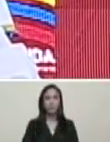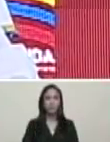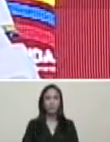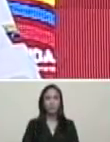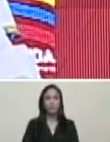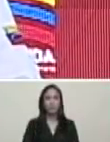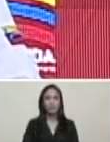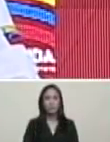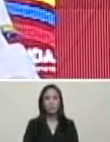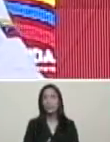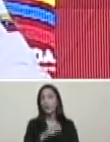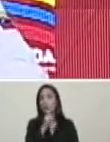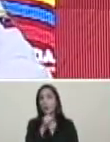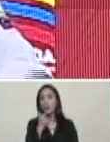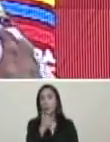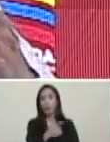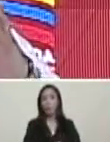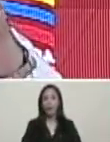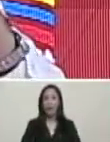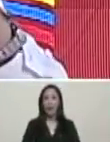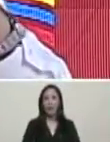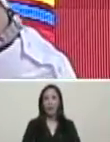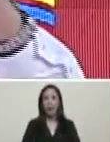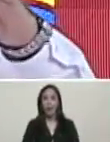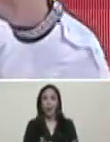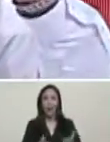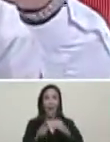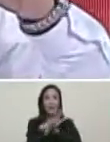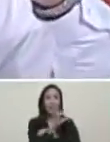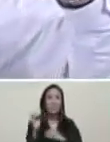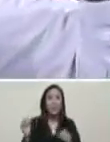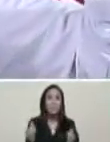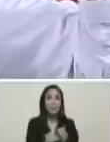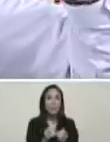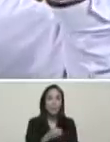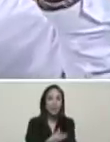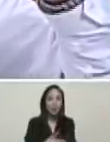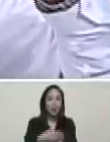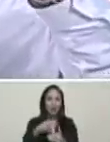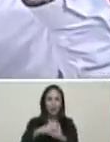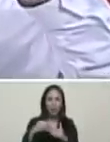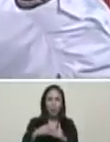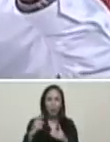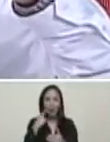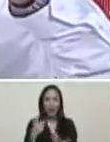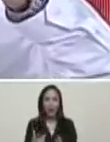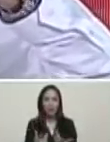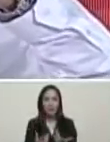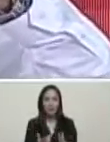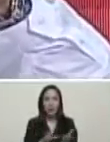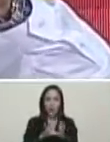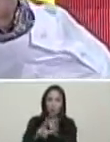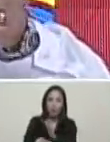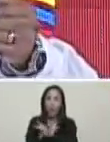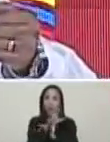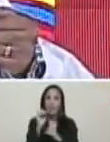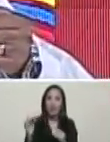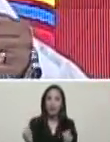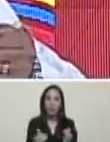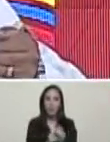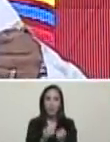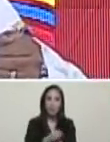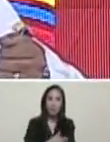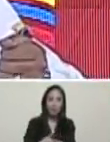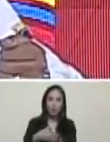Han anunciado, nos secuestran 30 mil millones de dólares, que hay que ver la magnitud de 30 mil millones de dólares.